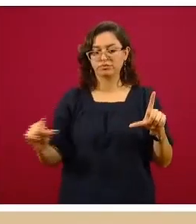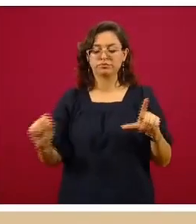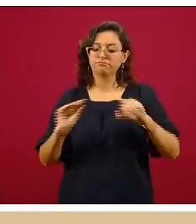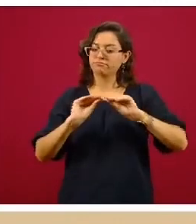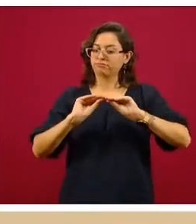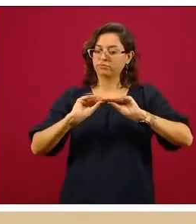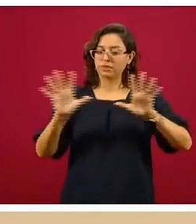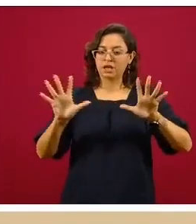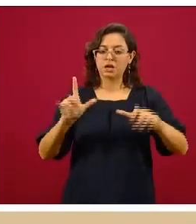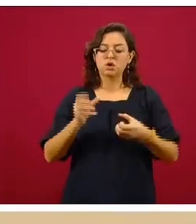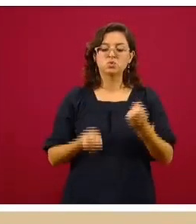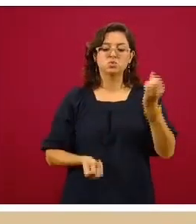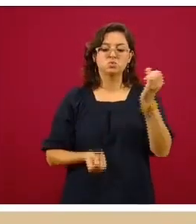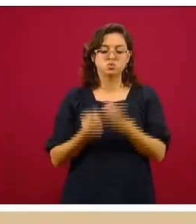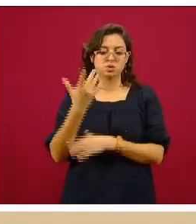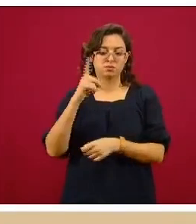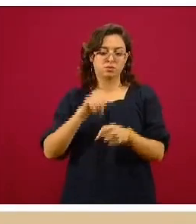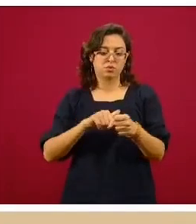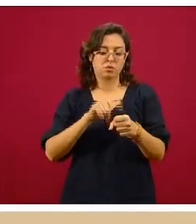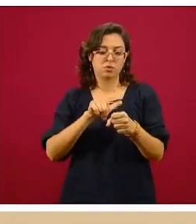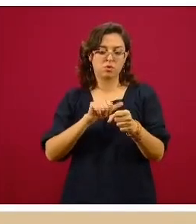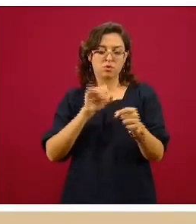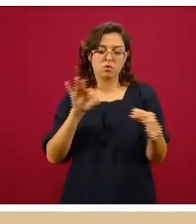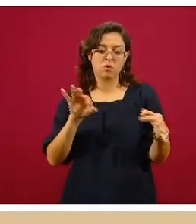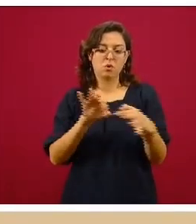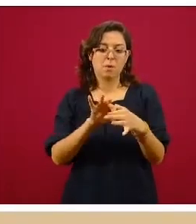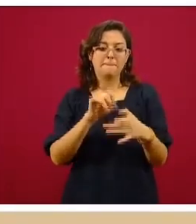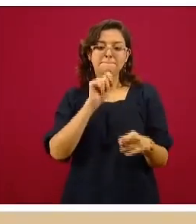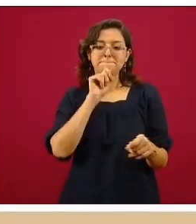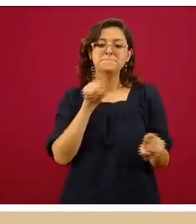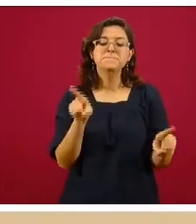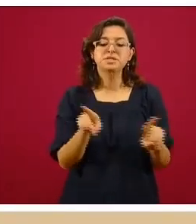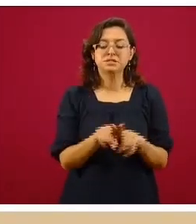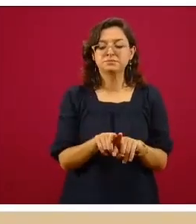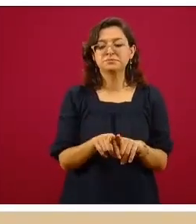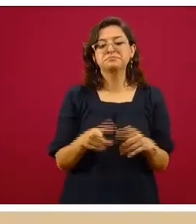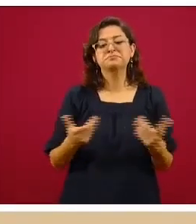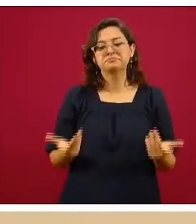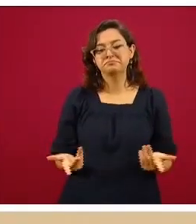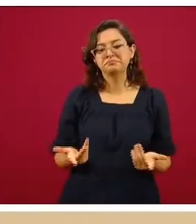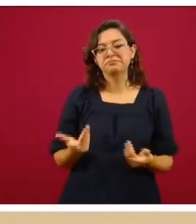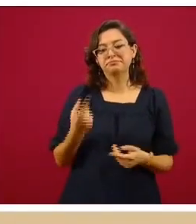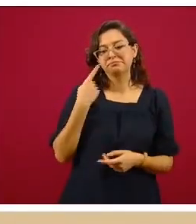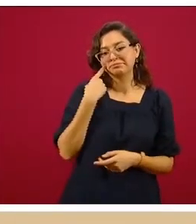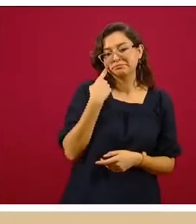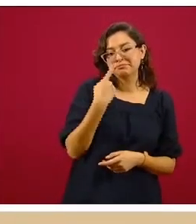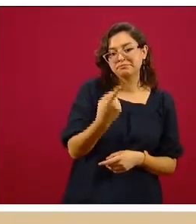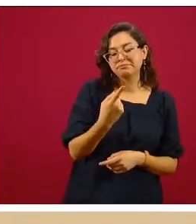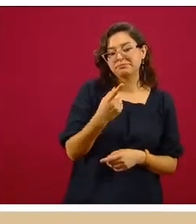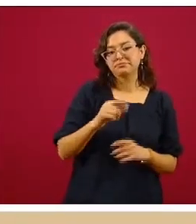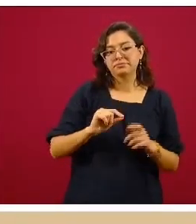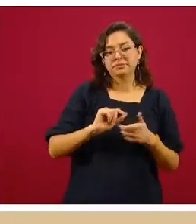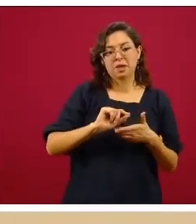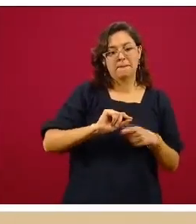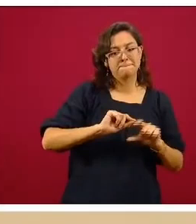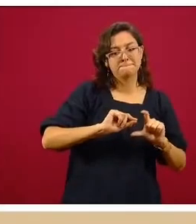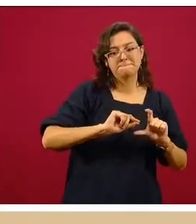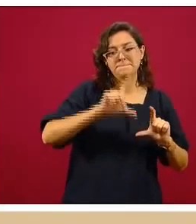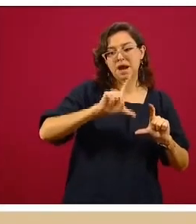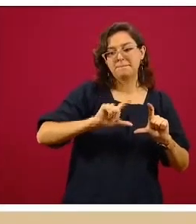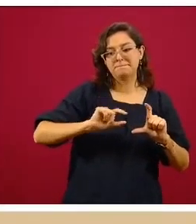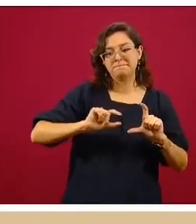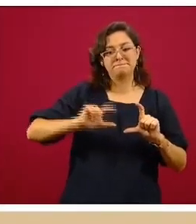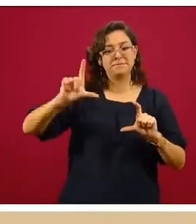los nuevos colores también de los rangos e identificar rápidamente en orden ascendente. Esto es como una diapositiva